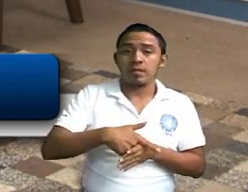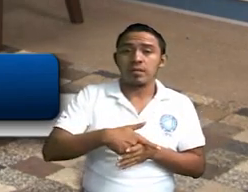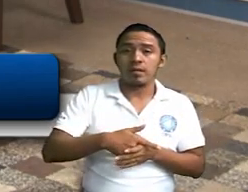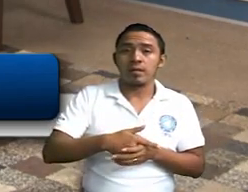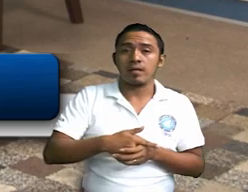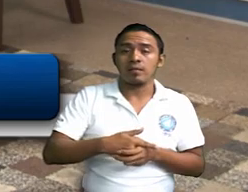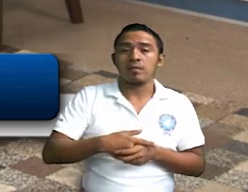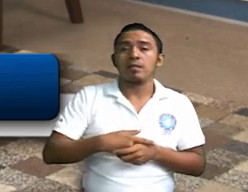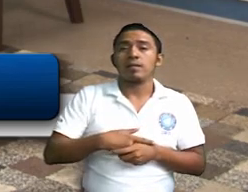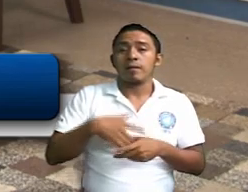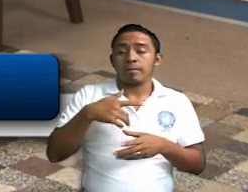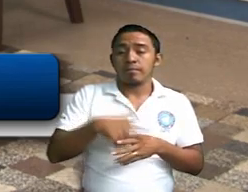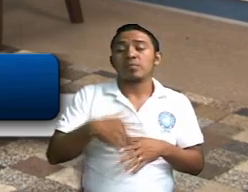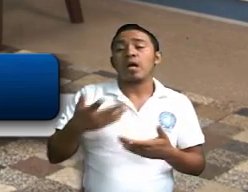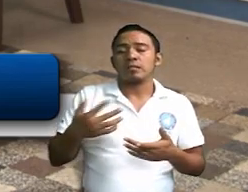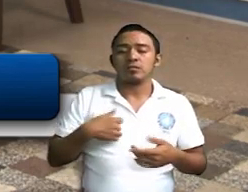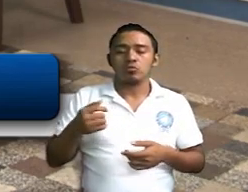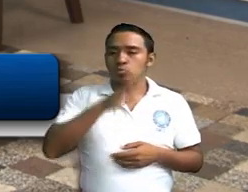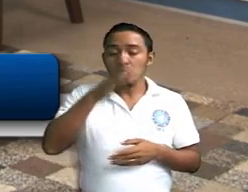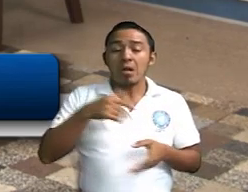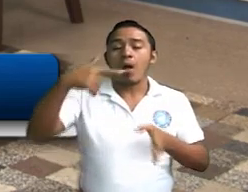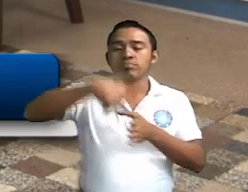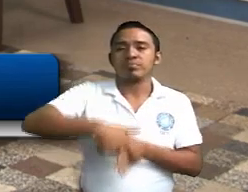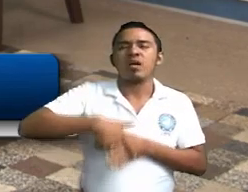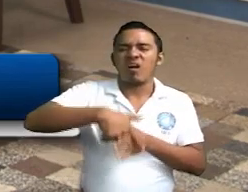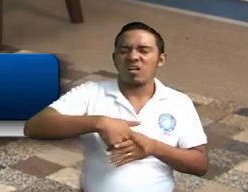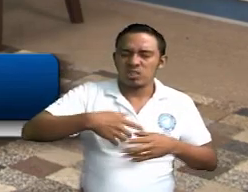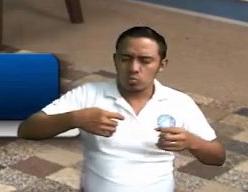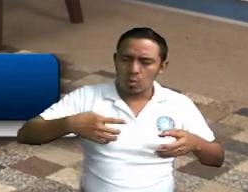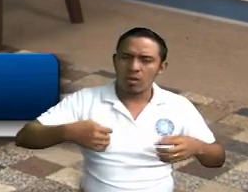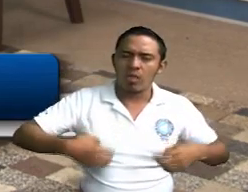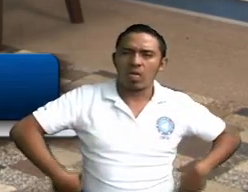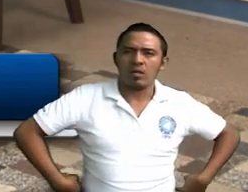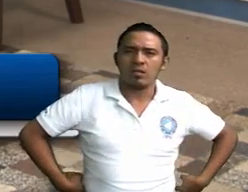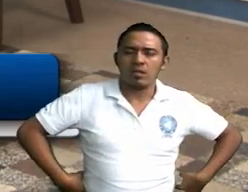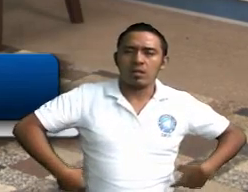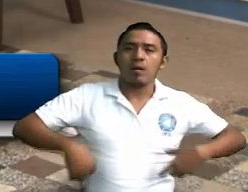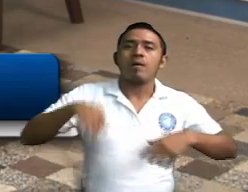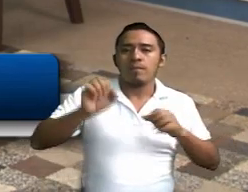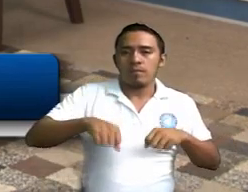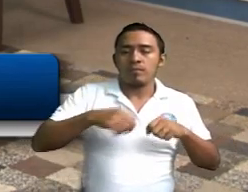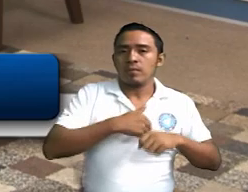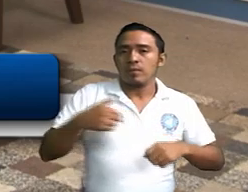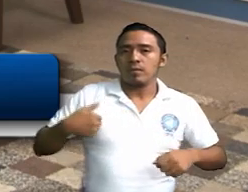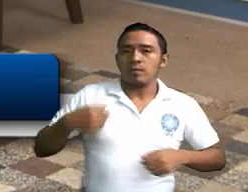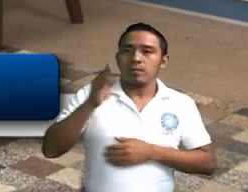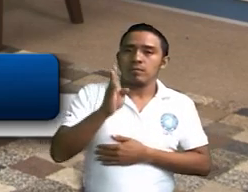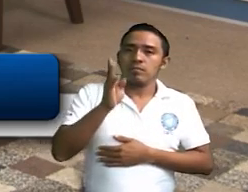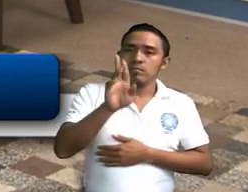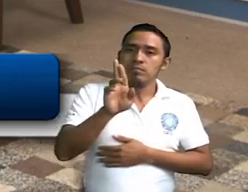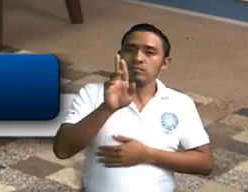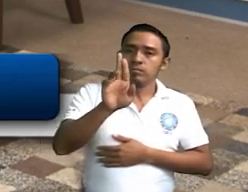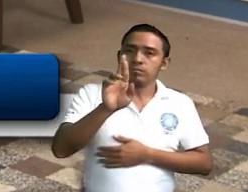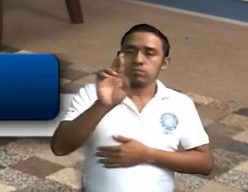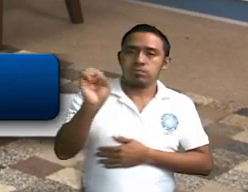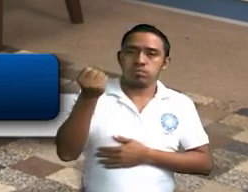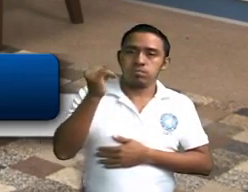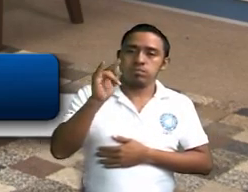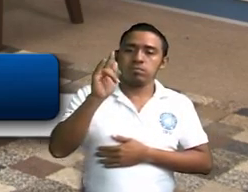se levanta y da dolores, está en la distensión y puede producir una bursitis también, puede por algo postural.